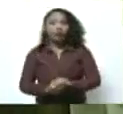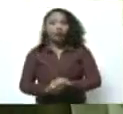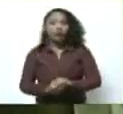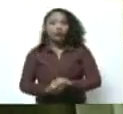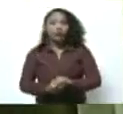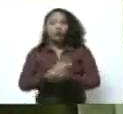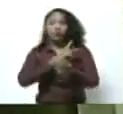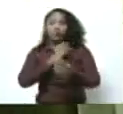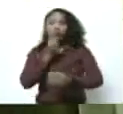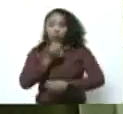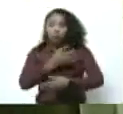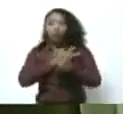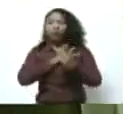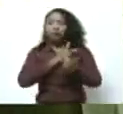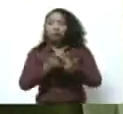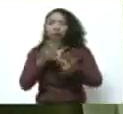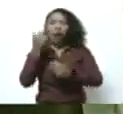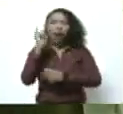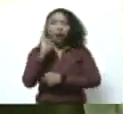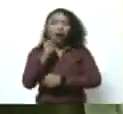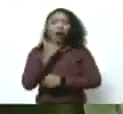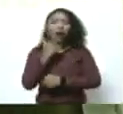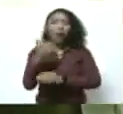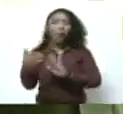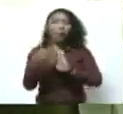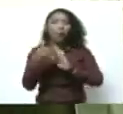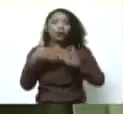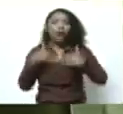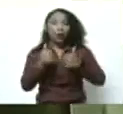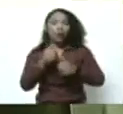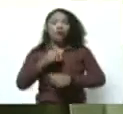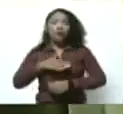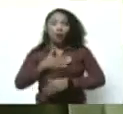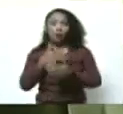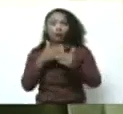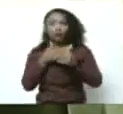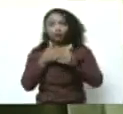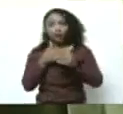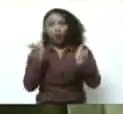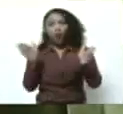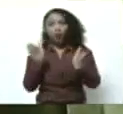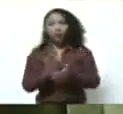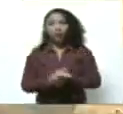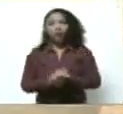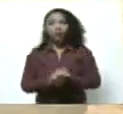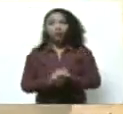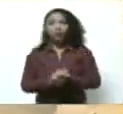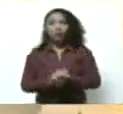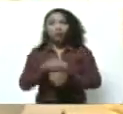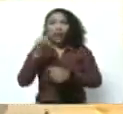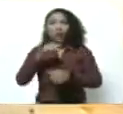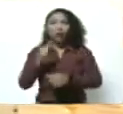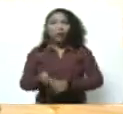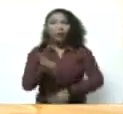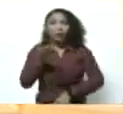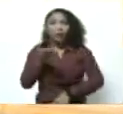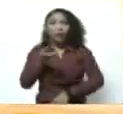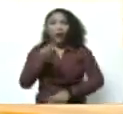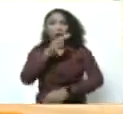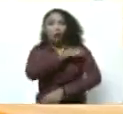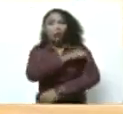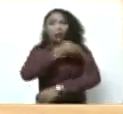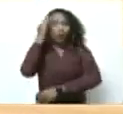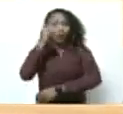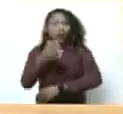buena voluntad que tenga alguna afección de salud, tiene las puertas abiertas en estos importantes hospitales